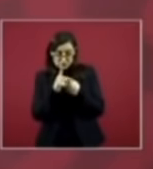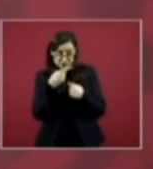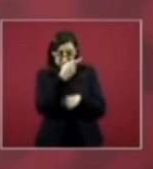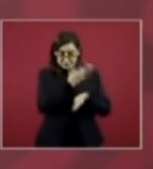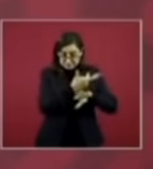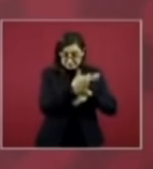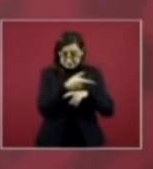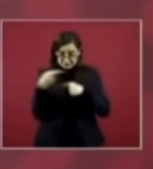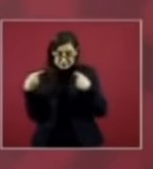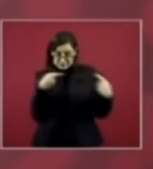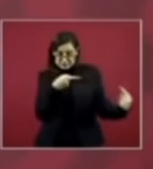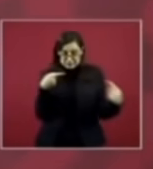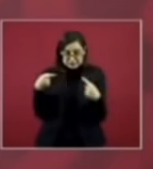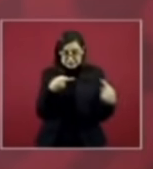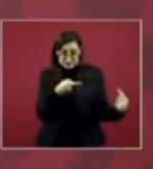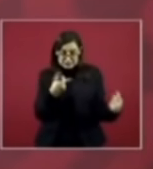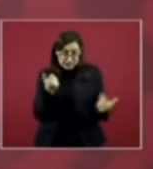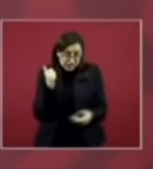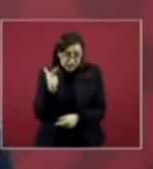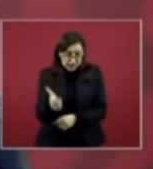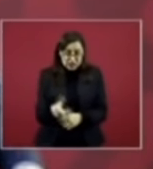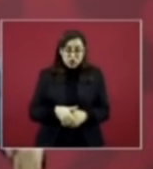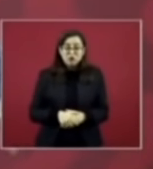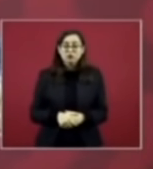de existir